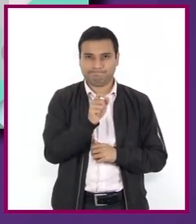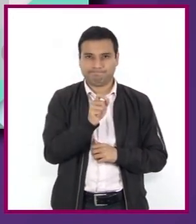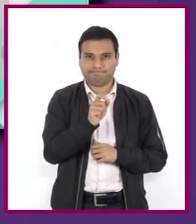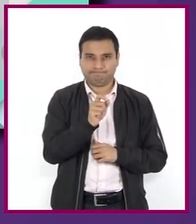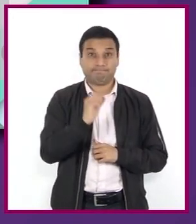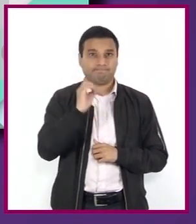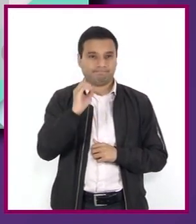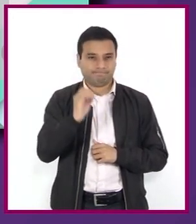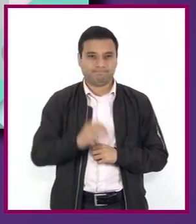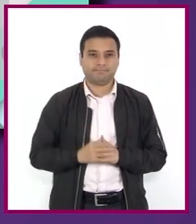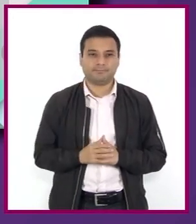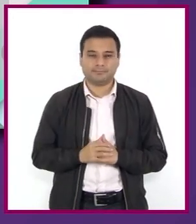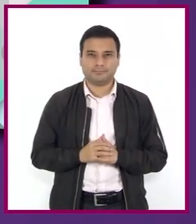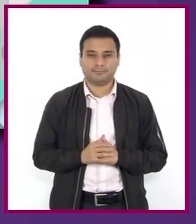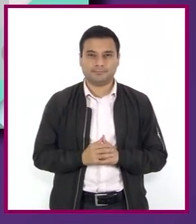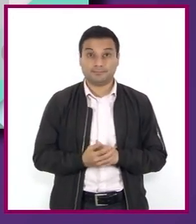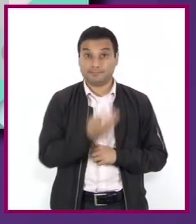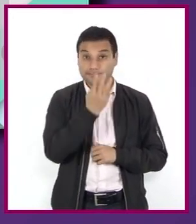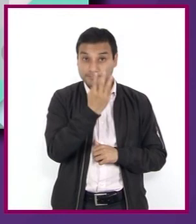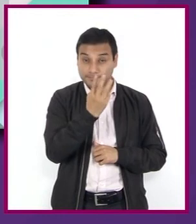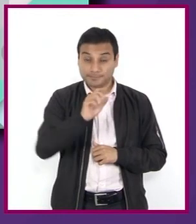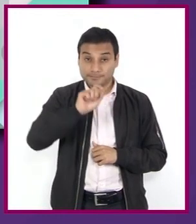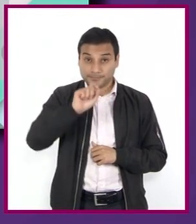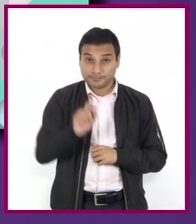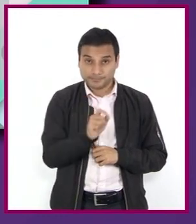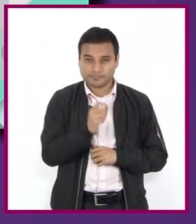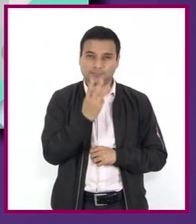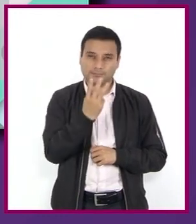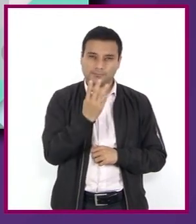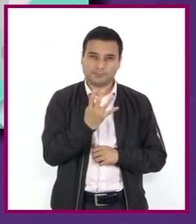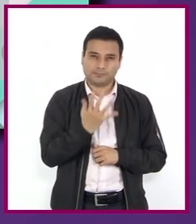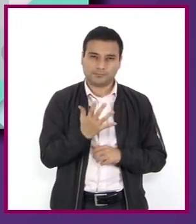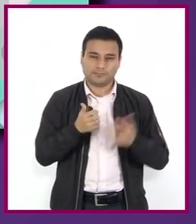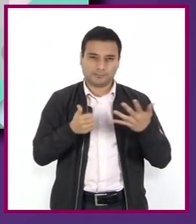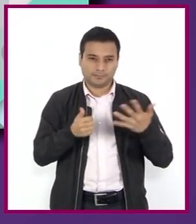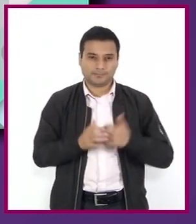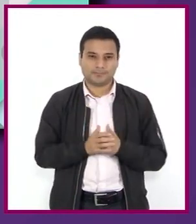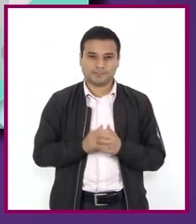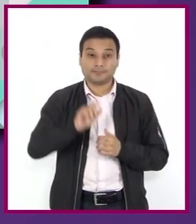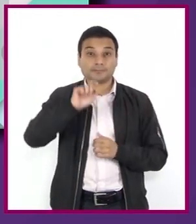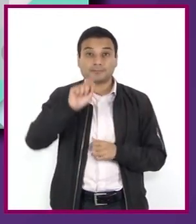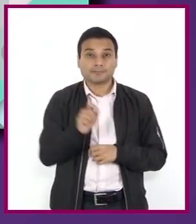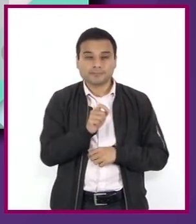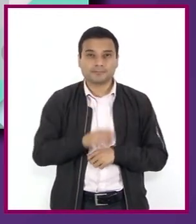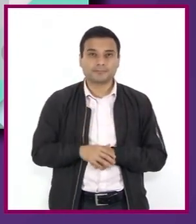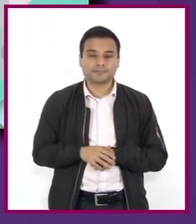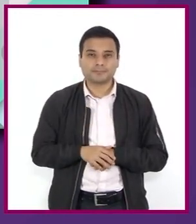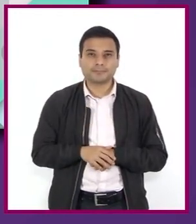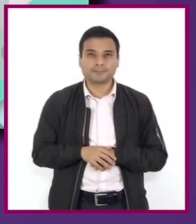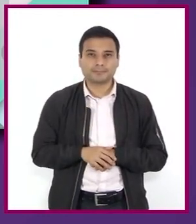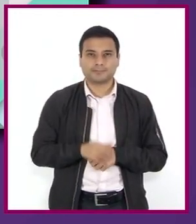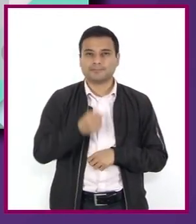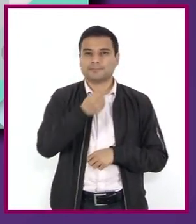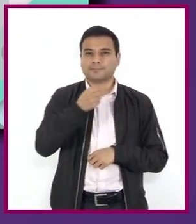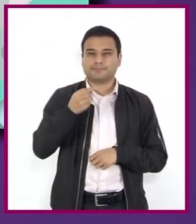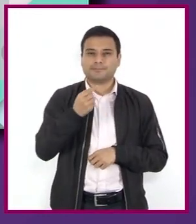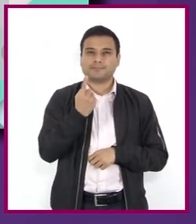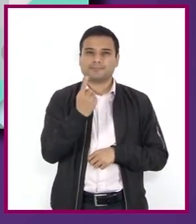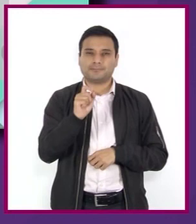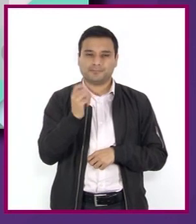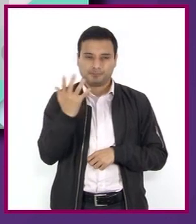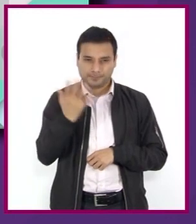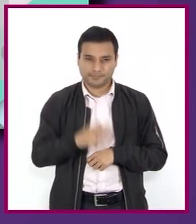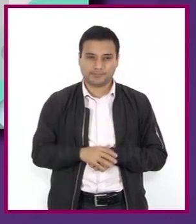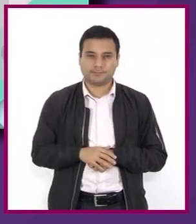de 0. En 3, 4, 5 y 6, el beneficio es 1.5